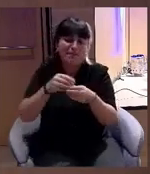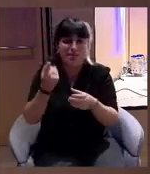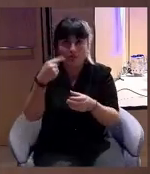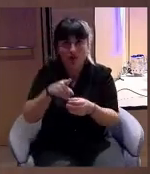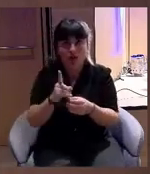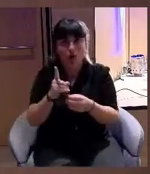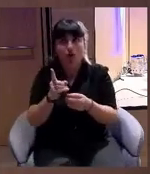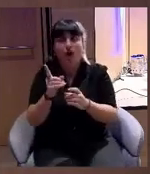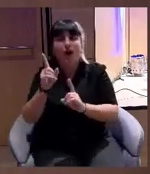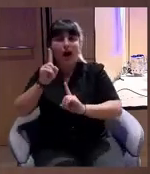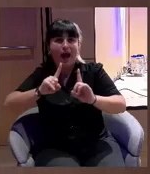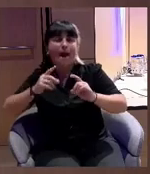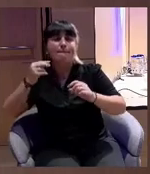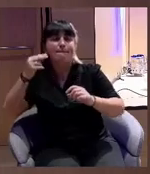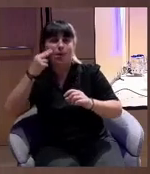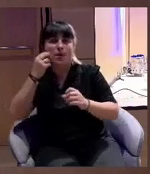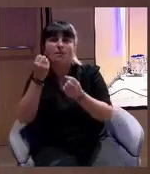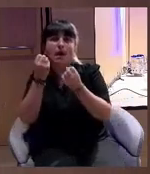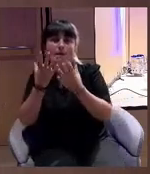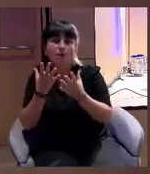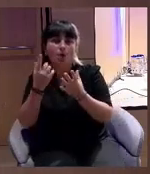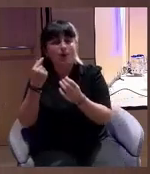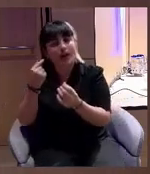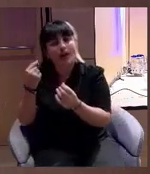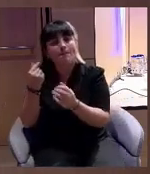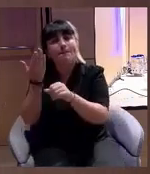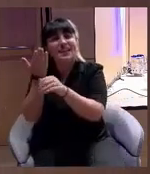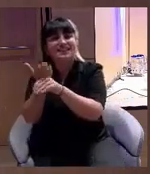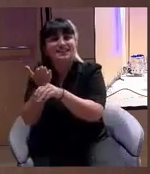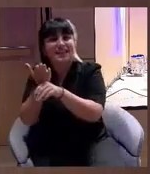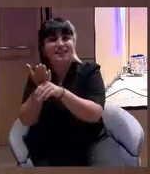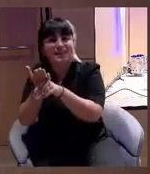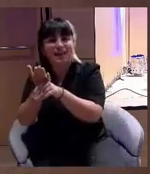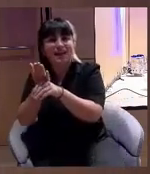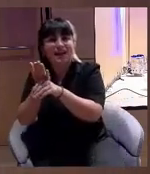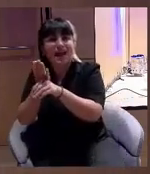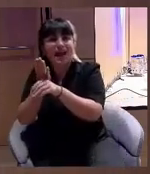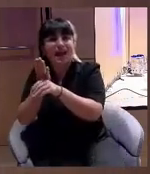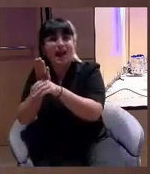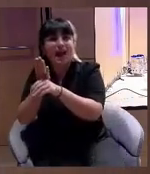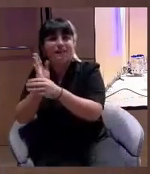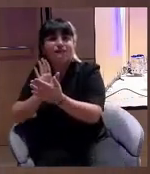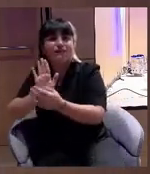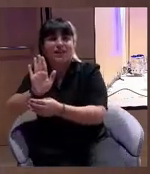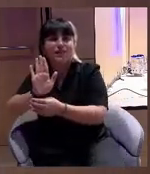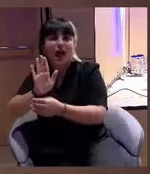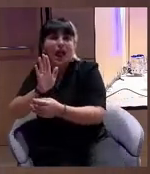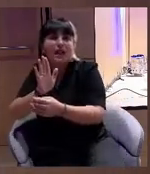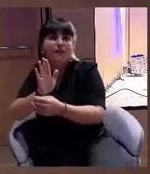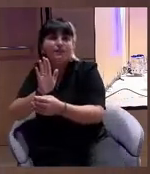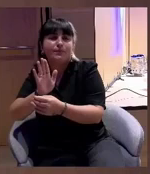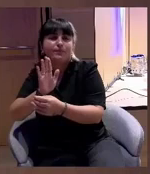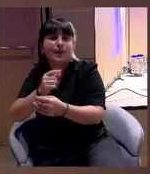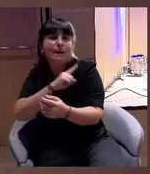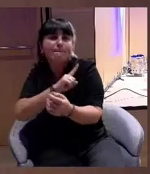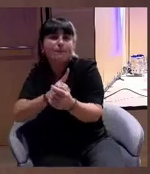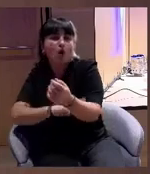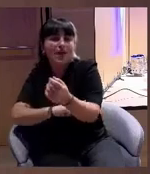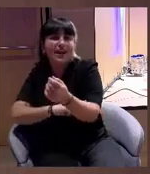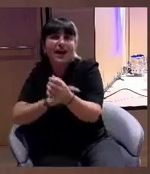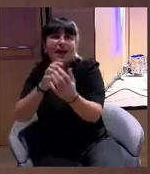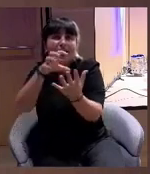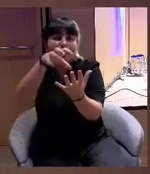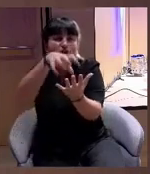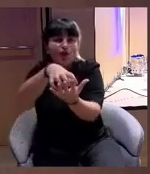presentan no ante la cámara nacional electoral sino ante el poder digamos de del poder local la la cámara electoral de